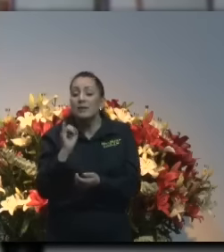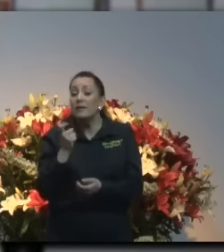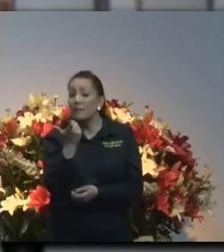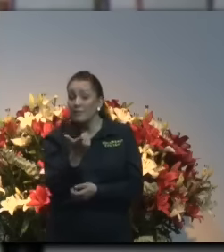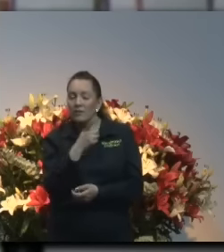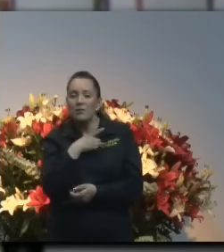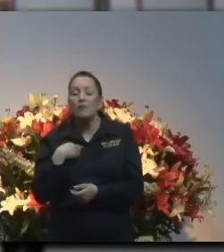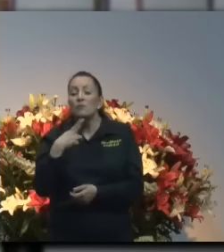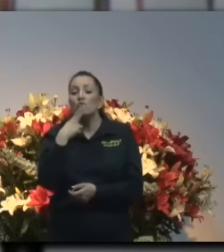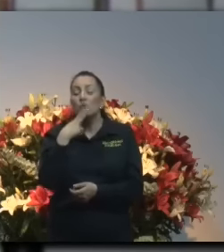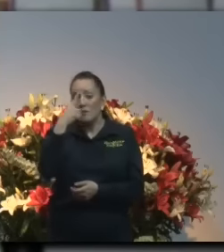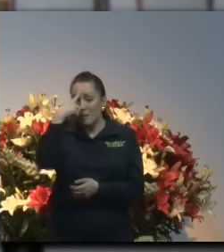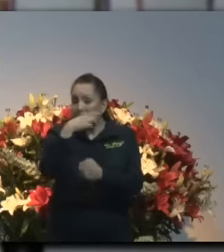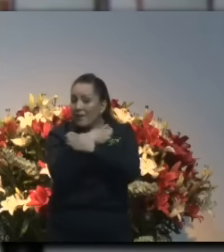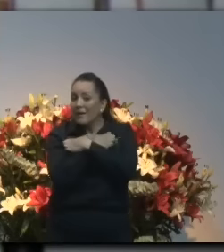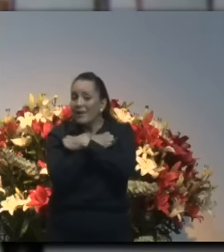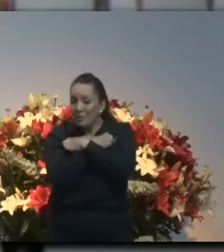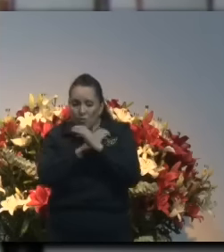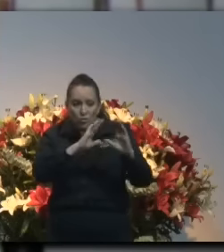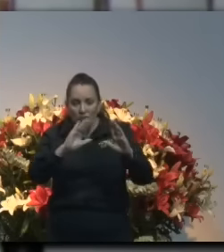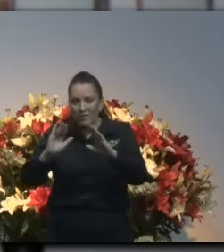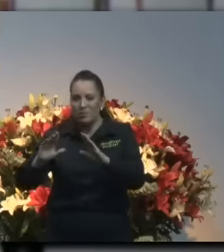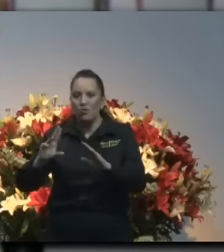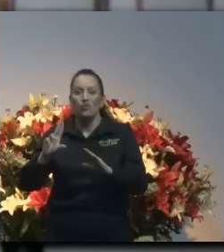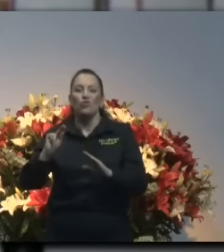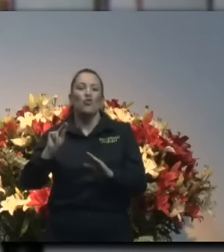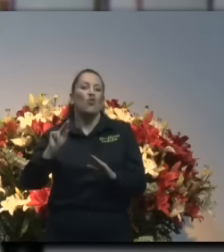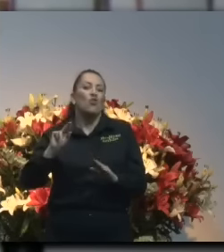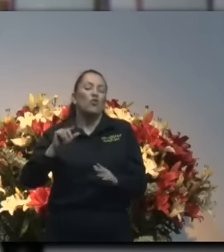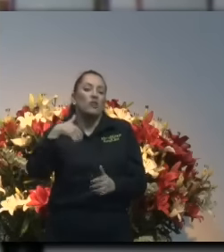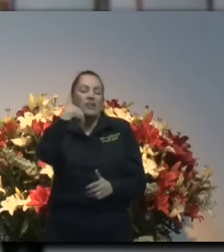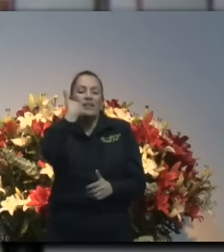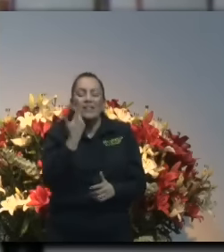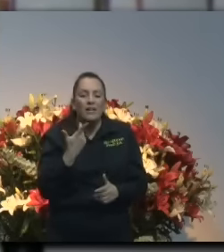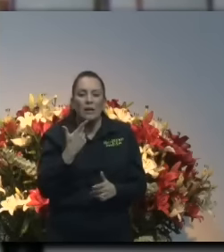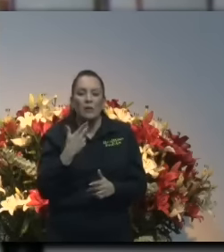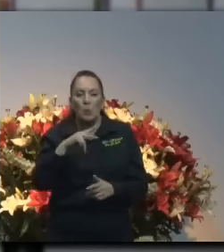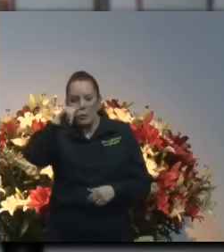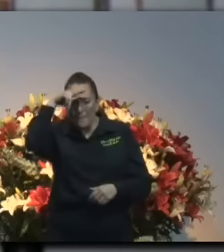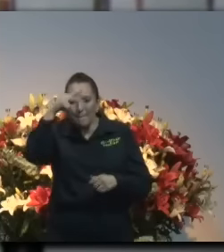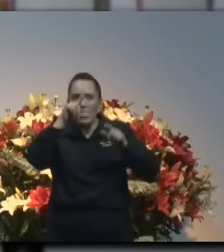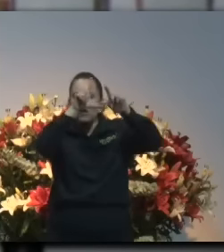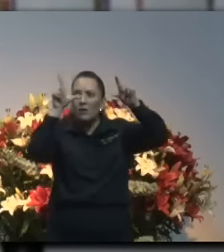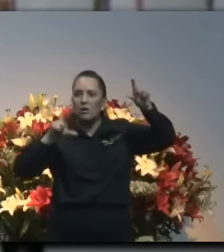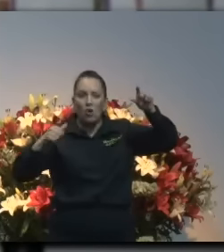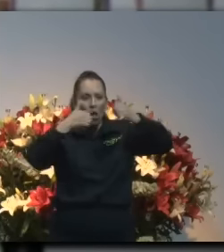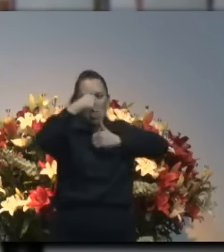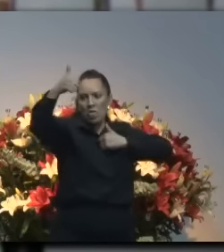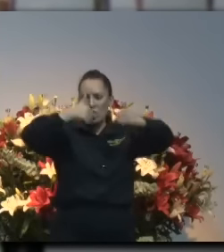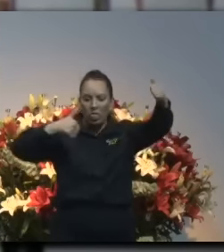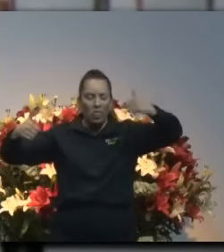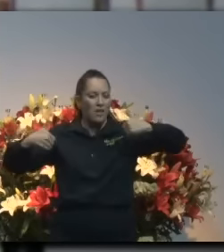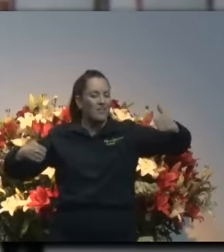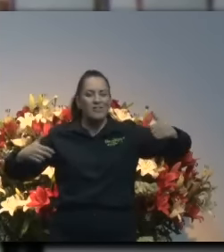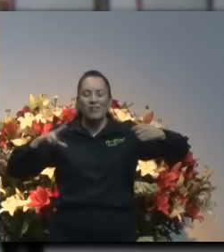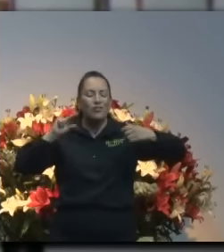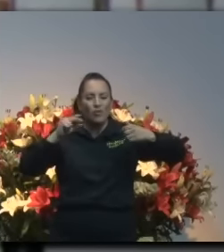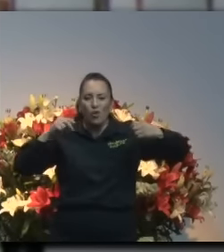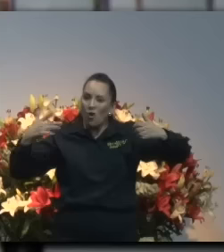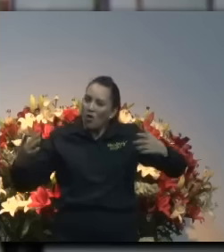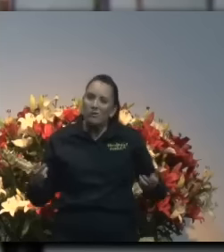Yo no le apuesto a un país polarizado, a un país dividido. Yo le apuesto a un país unido, a que todos salgamos